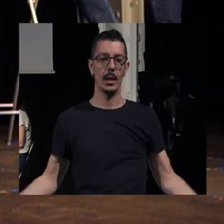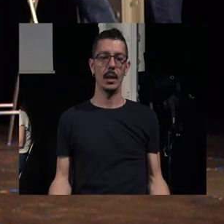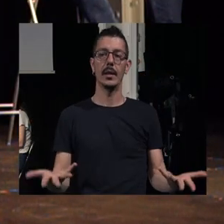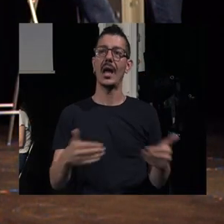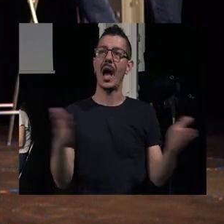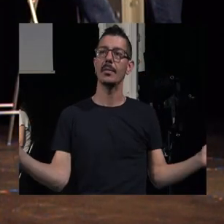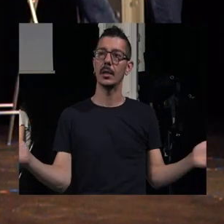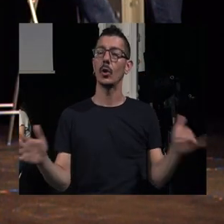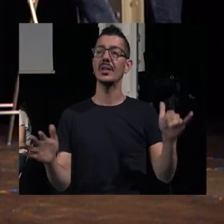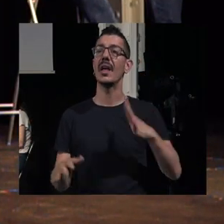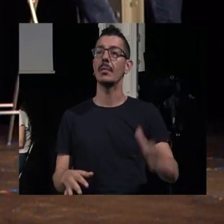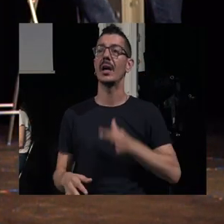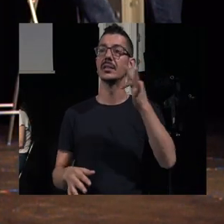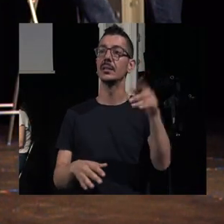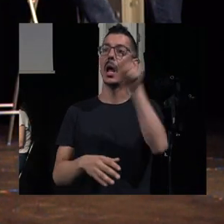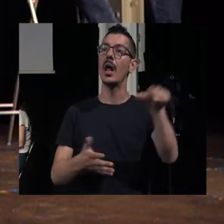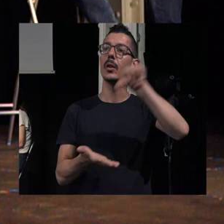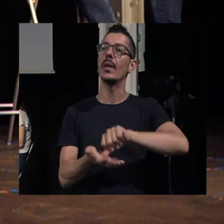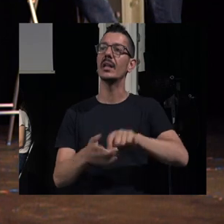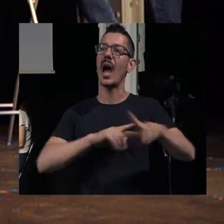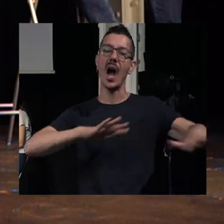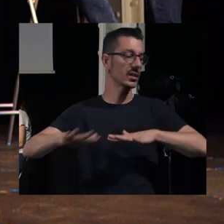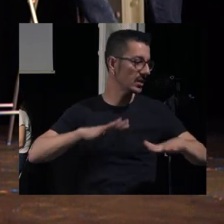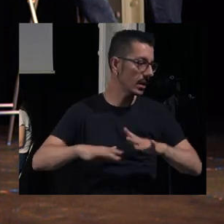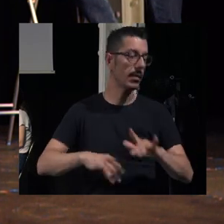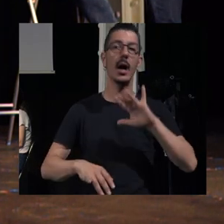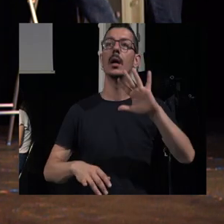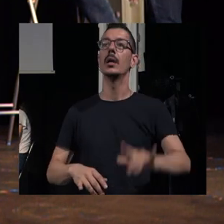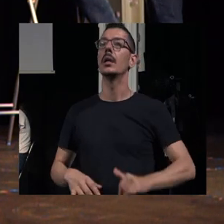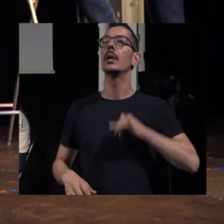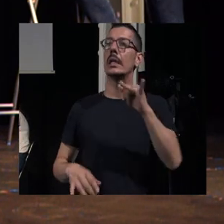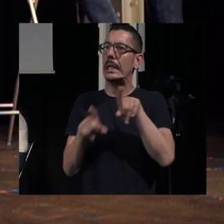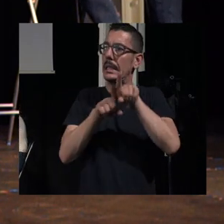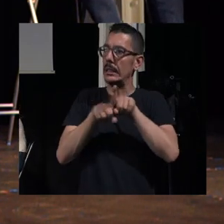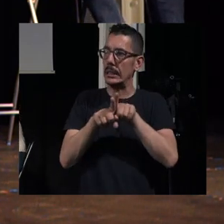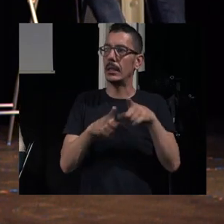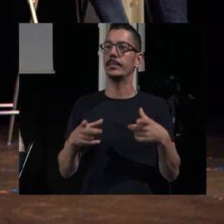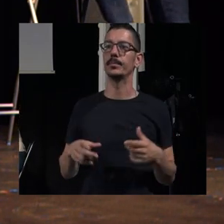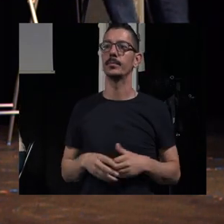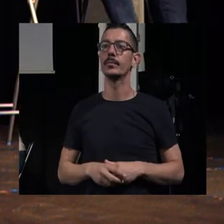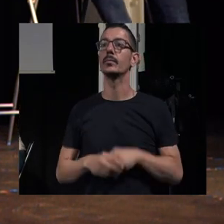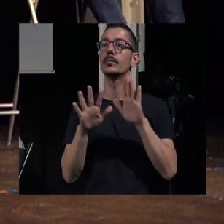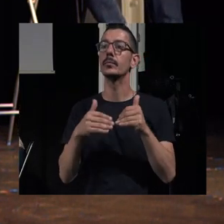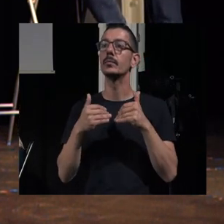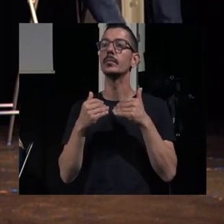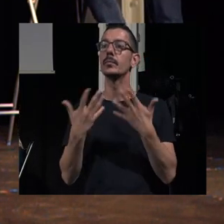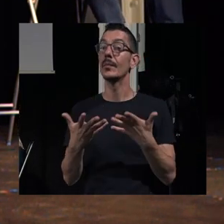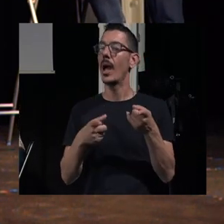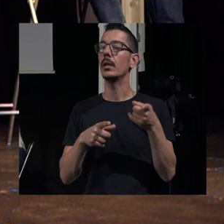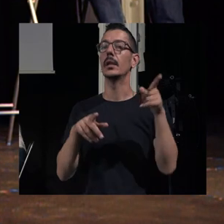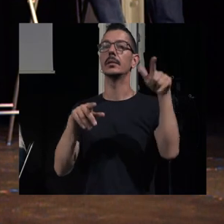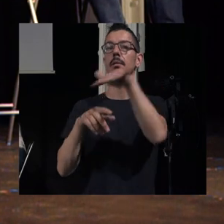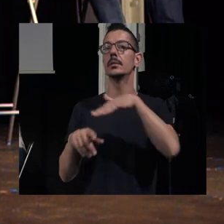construcción de una ciudadanía activa y beligerante y crítica, ¿no? Entonces, digamos que ahí hay